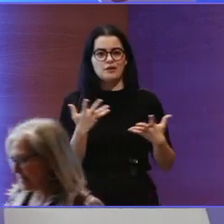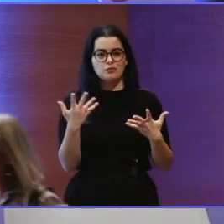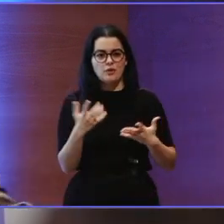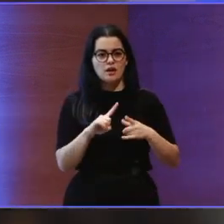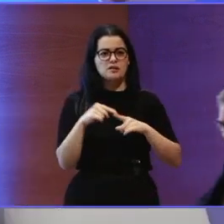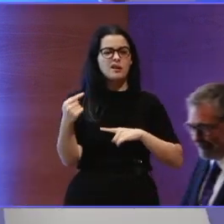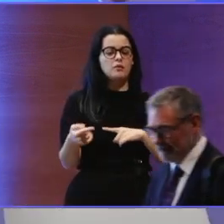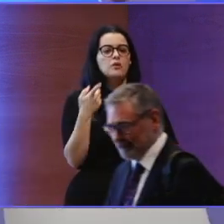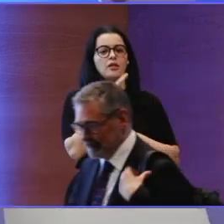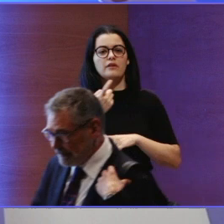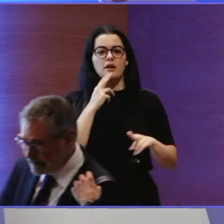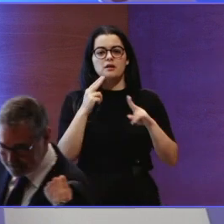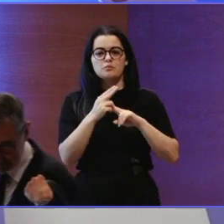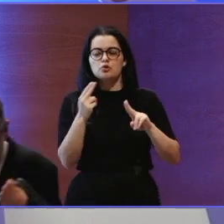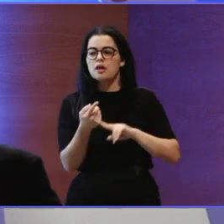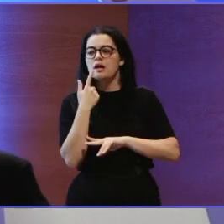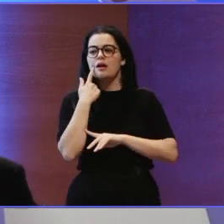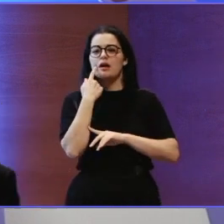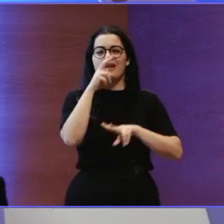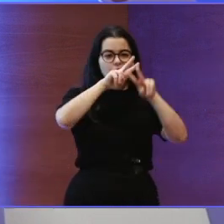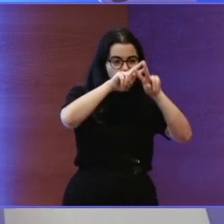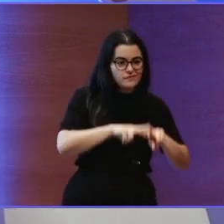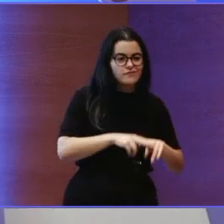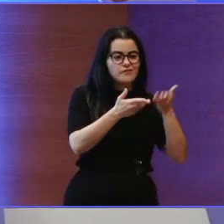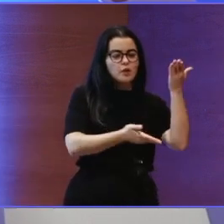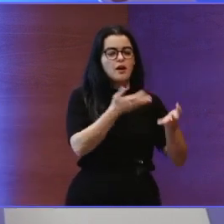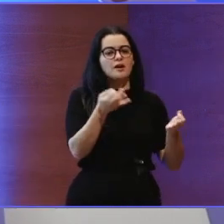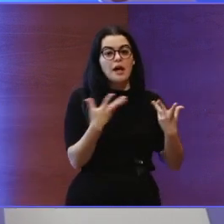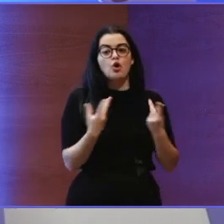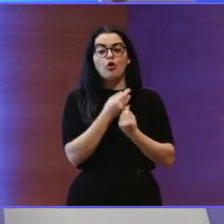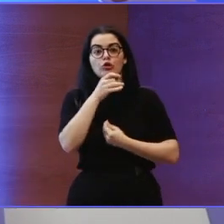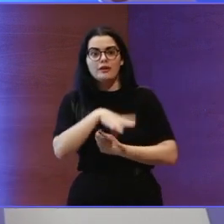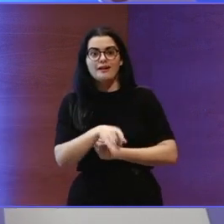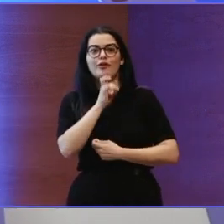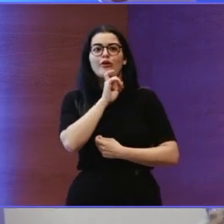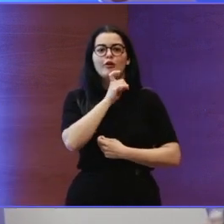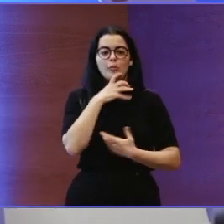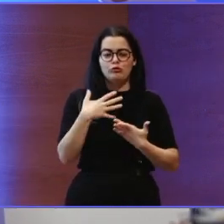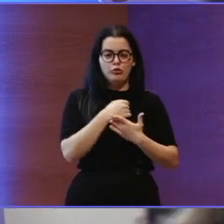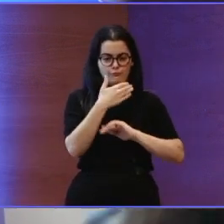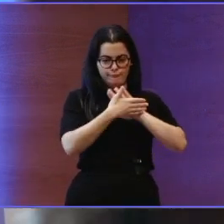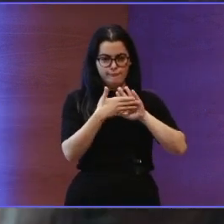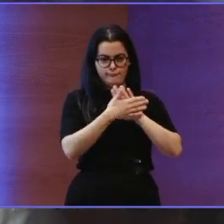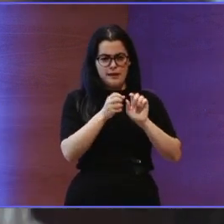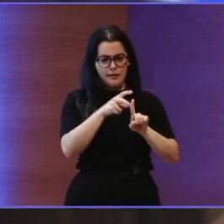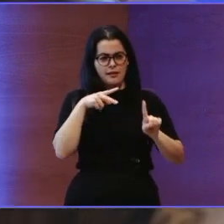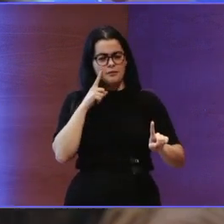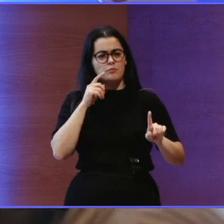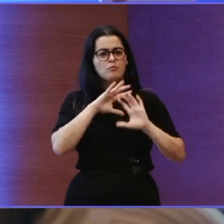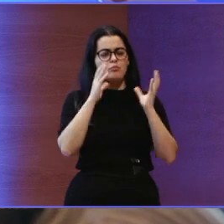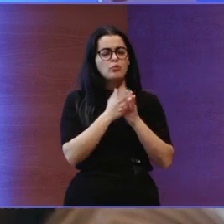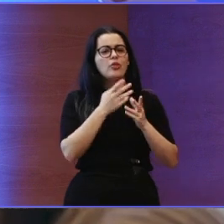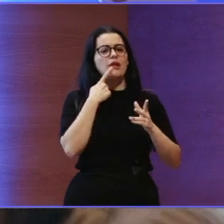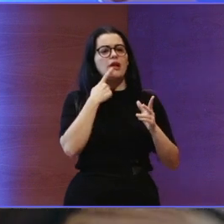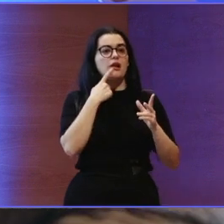que deberá responder que debería evaluar Con quiénes cómo lo vamos a analizar desde el mundo de la gestión del